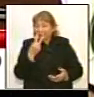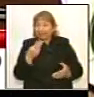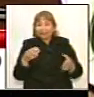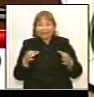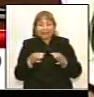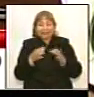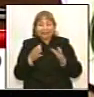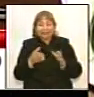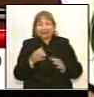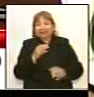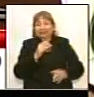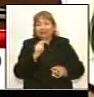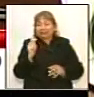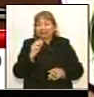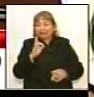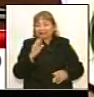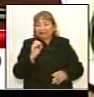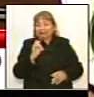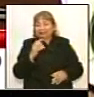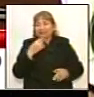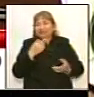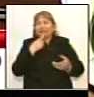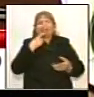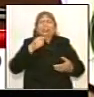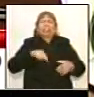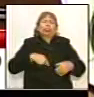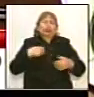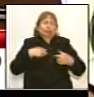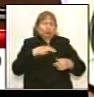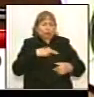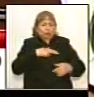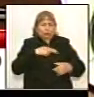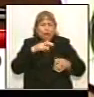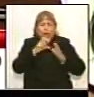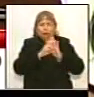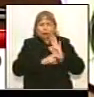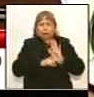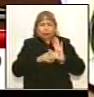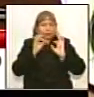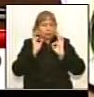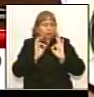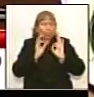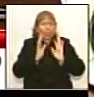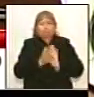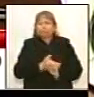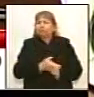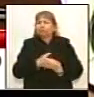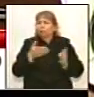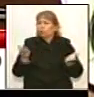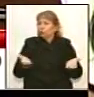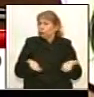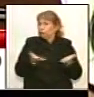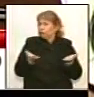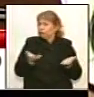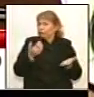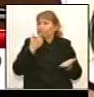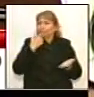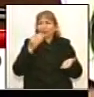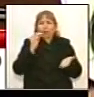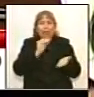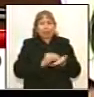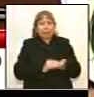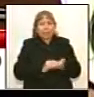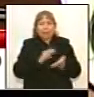congresistas tránfugas de ese partido venir a decir que acá estamos haciendo un proyecto exprés, que acá estamos otra vez